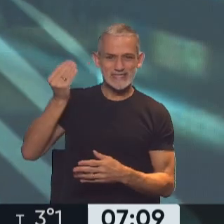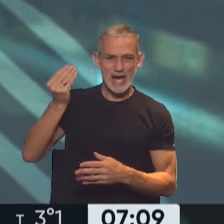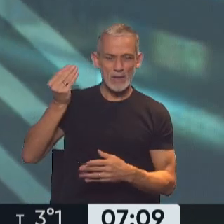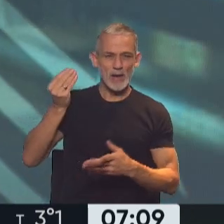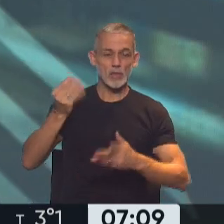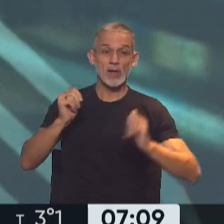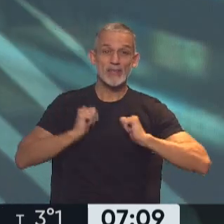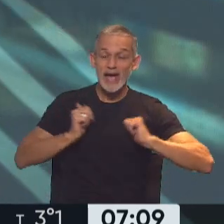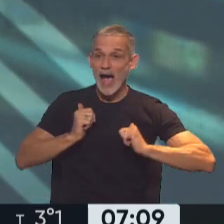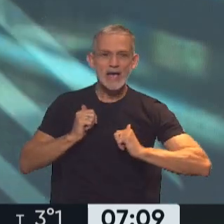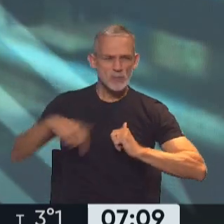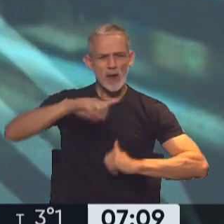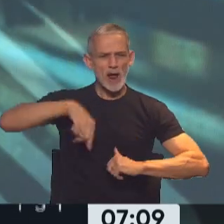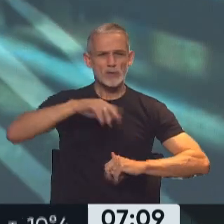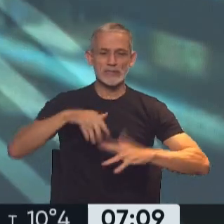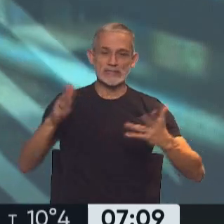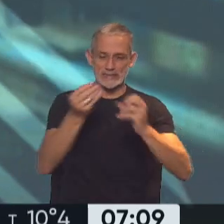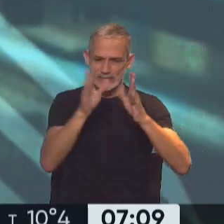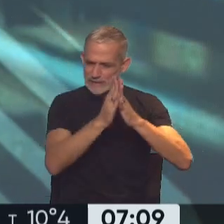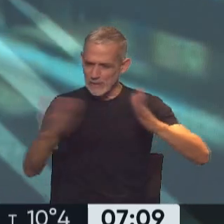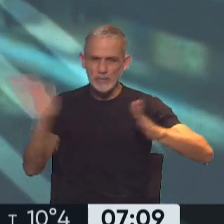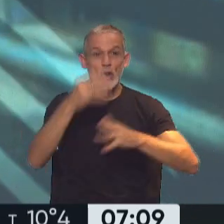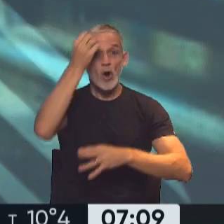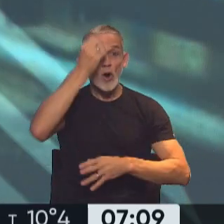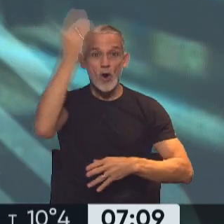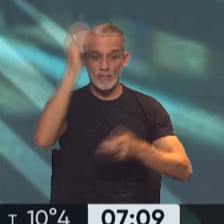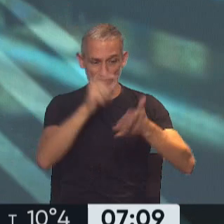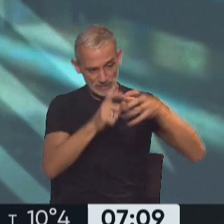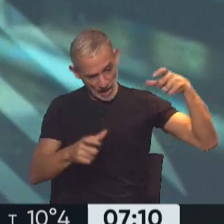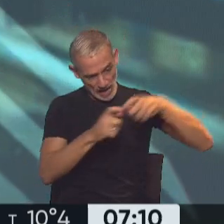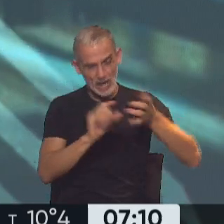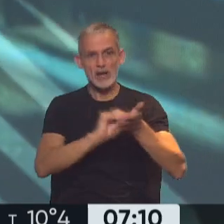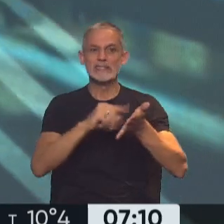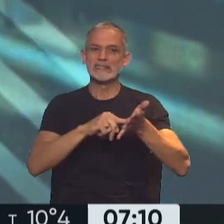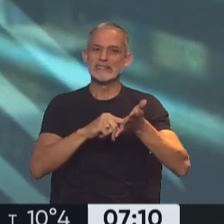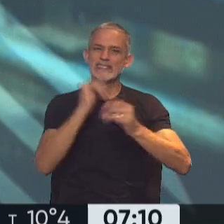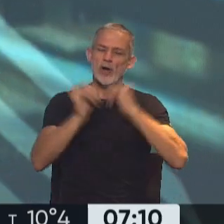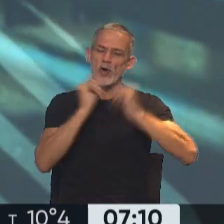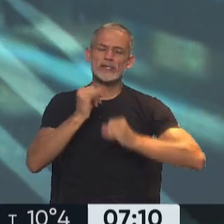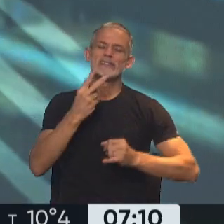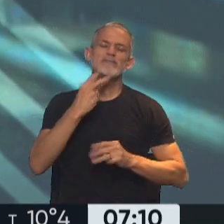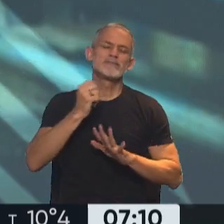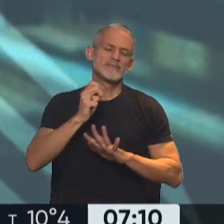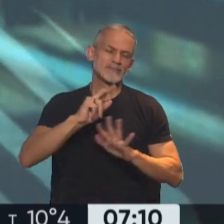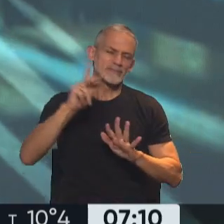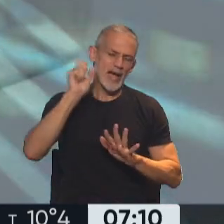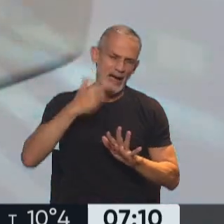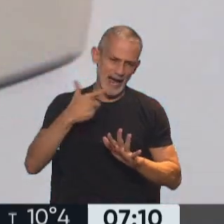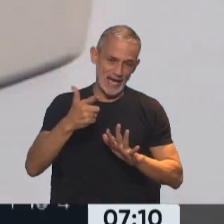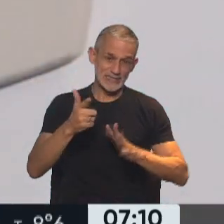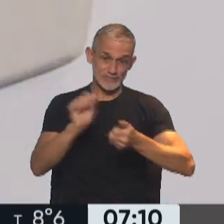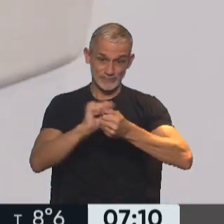de descanso para muchos, arrancó el boletín oficial Full Noticias Energéticas. Prepárate para leerlo. Sí, entonces, porque